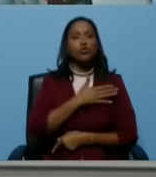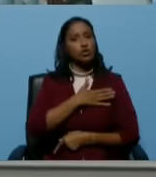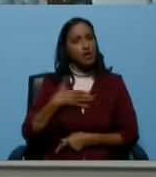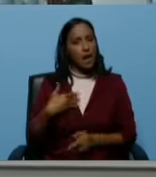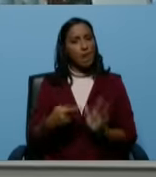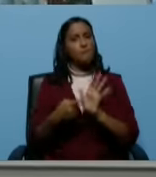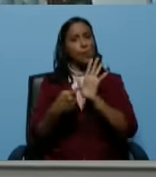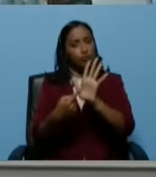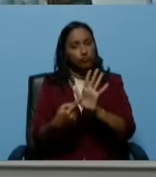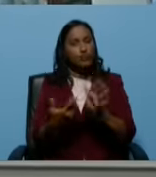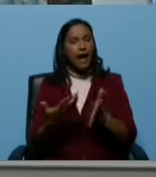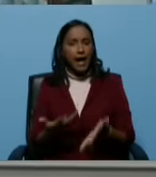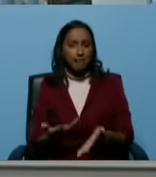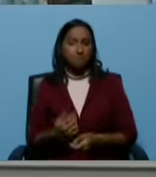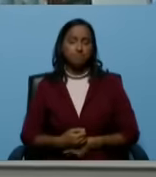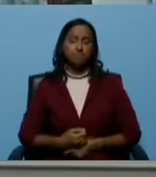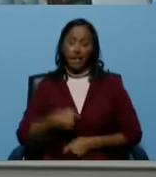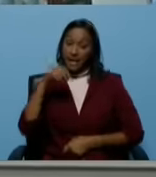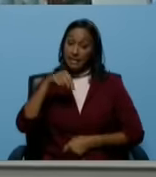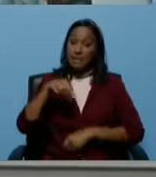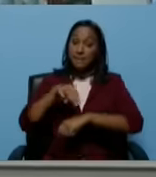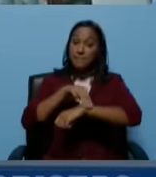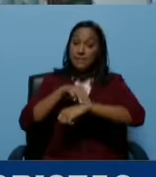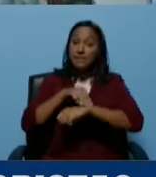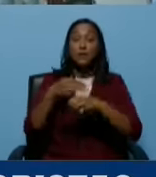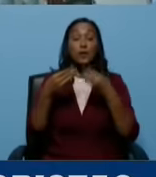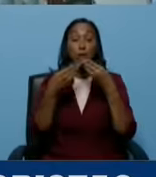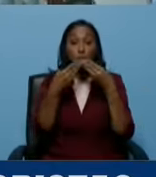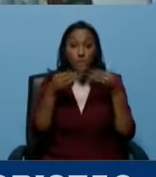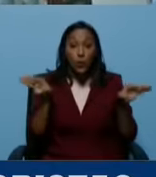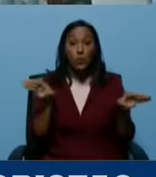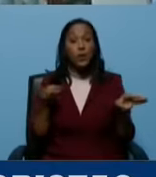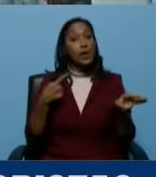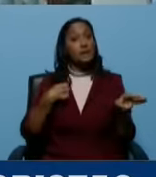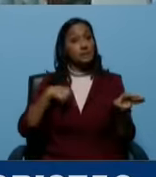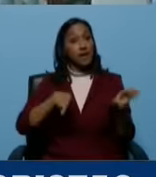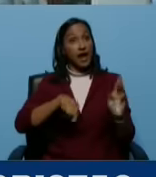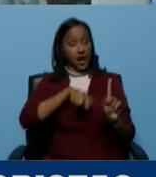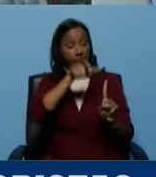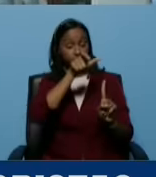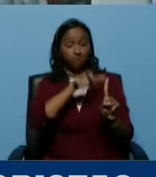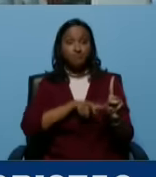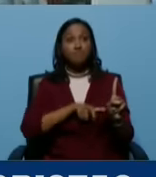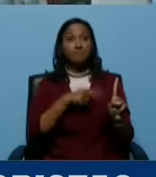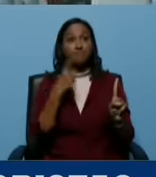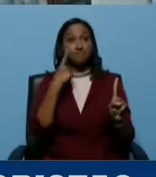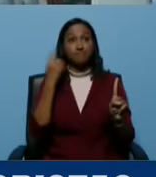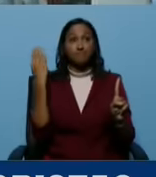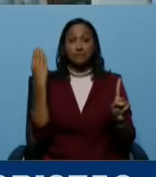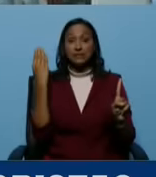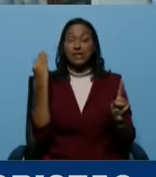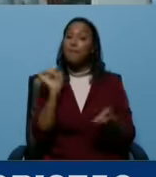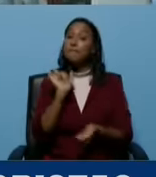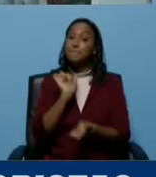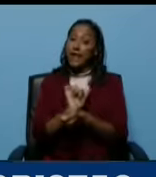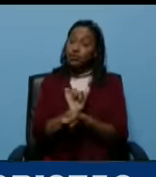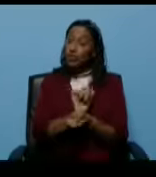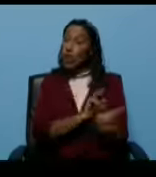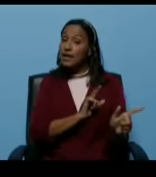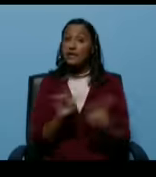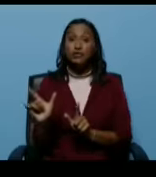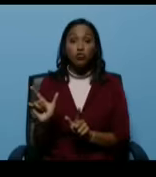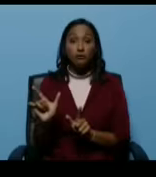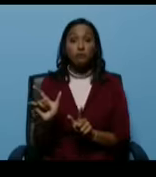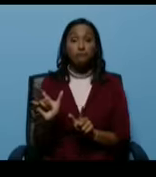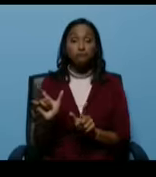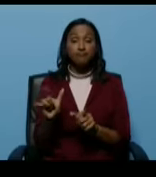el Ministerio Público tiene a este sujeto, como pueden ver, detenido.